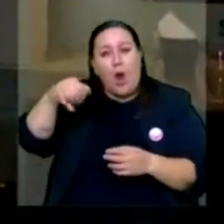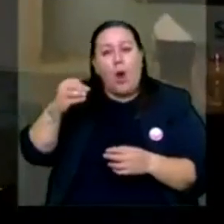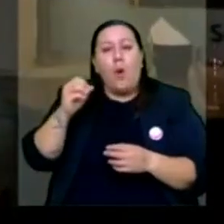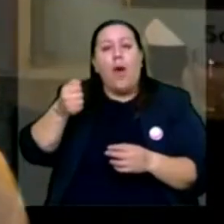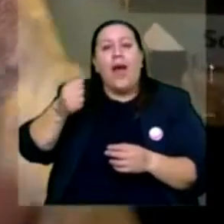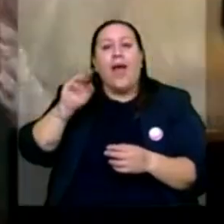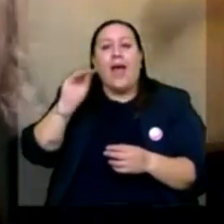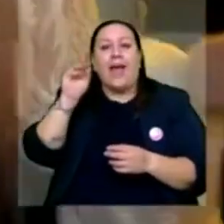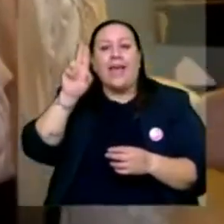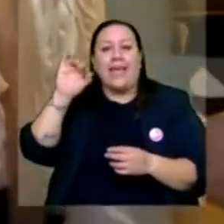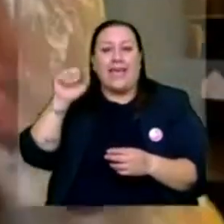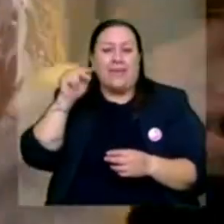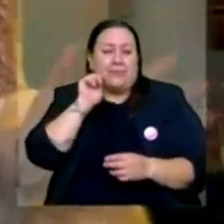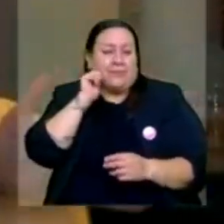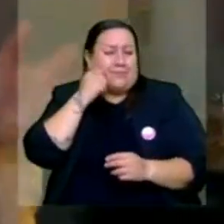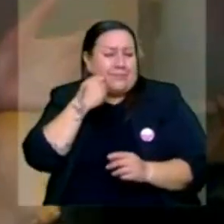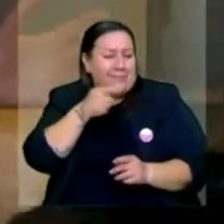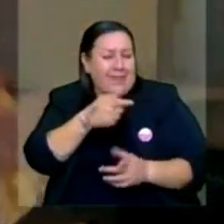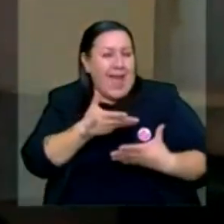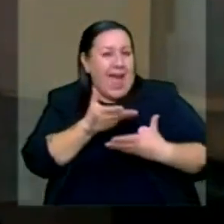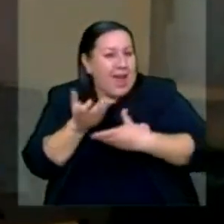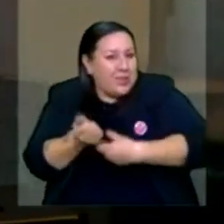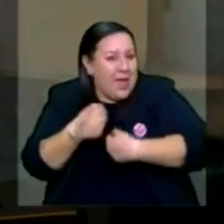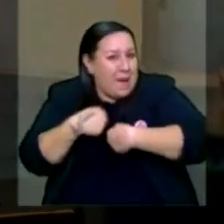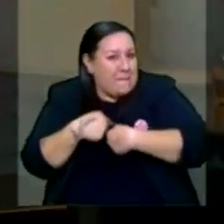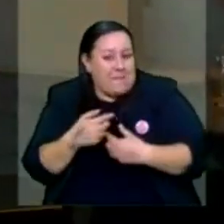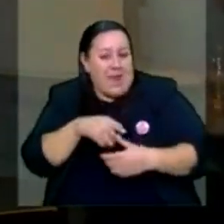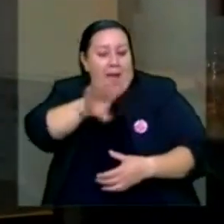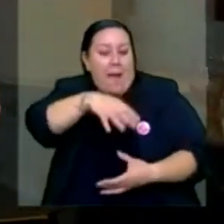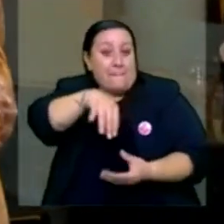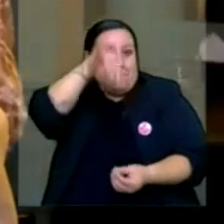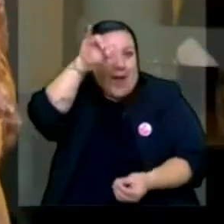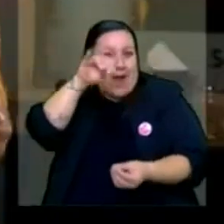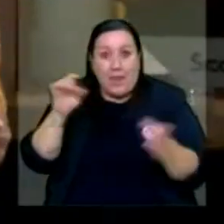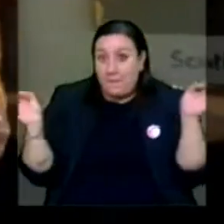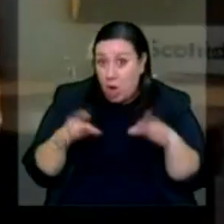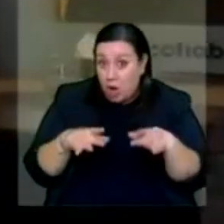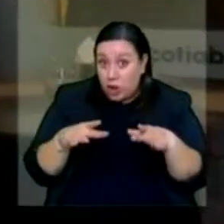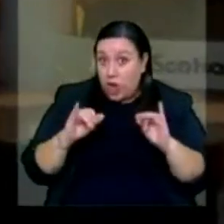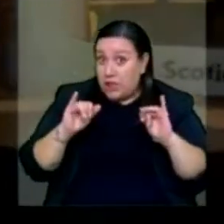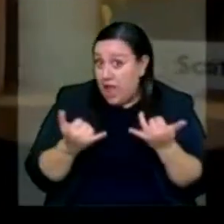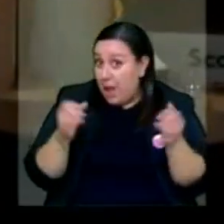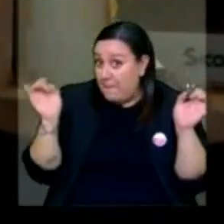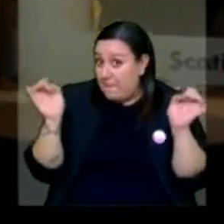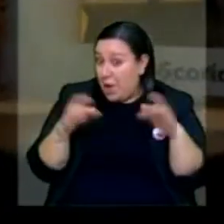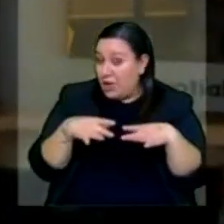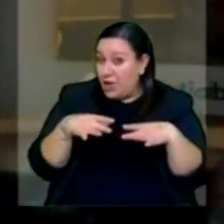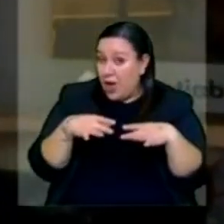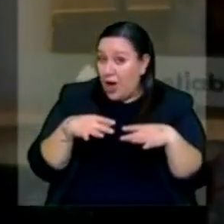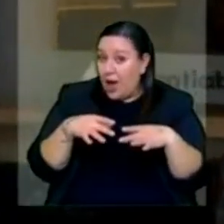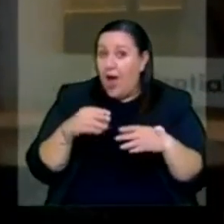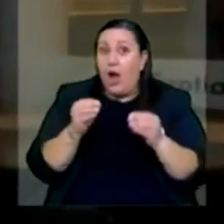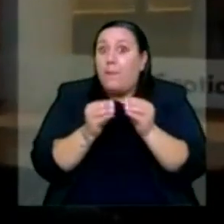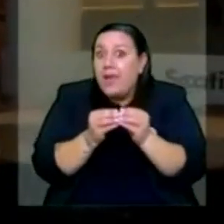Este bombonazo nos va a ayudar a hacer magia. ¿Cómo la ven ahí en el piso? ¿Estamos? ¿Pelado? ¿Estás ahí? ¿Leti? Sí,